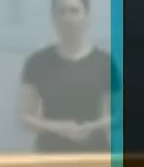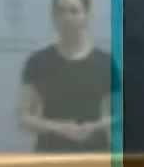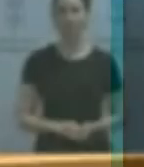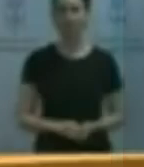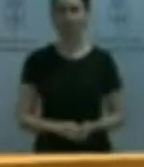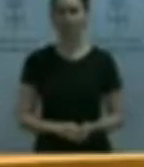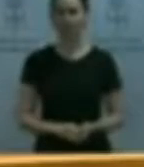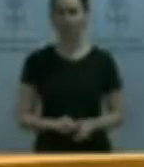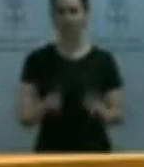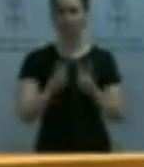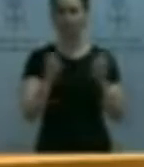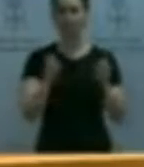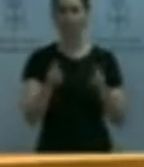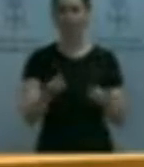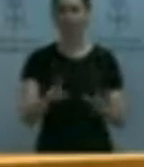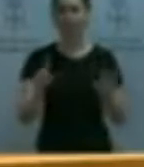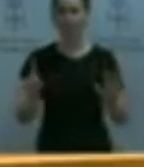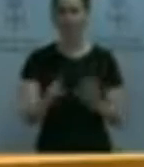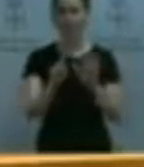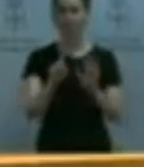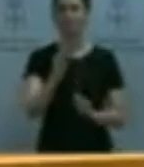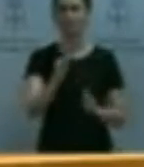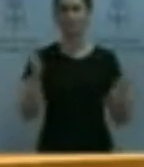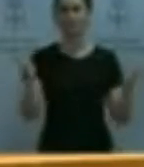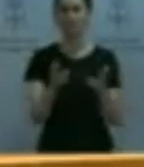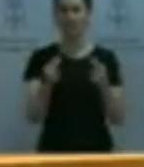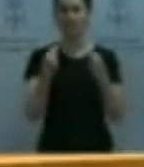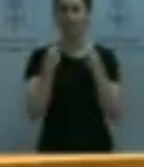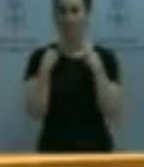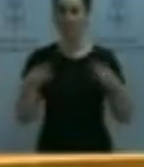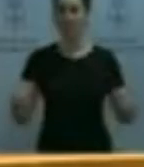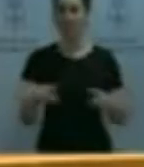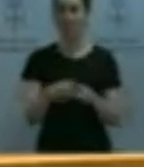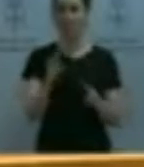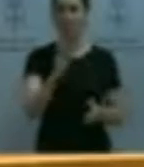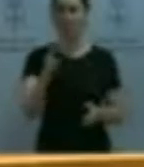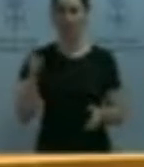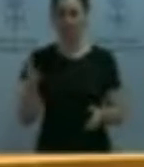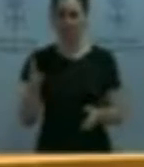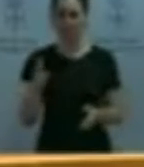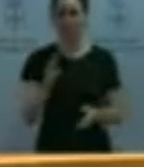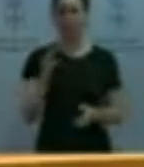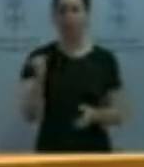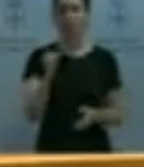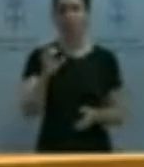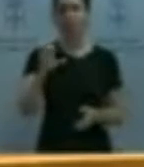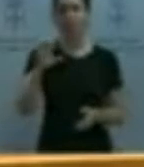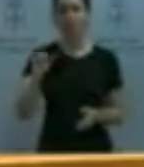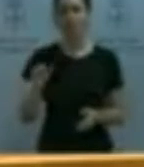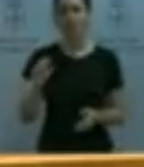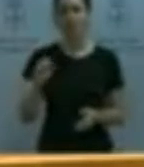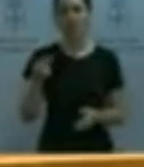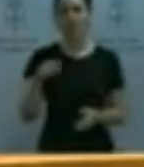Presidente, del diputado del Grupo Parlamentario Popular, don José Agustín Corbas Mons, al Consejo de Gobierno. Señoría, tiene la